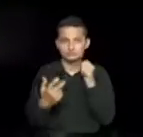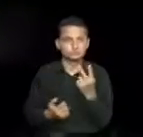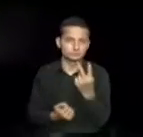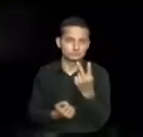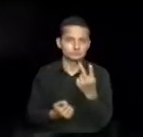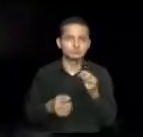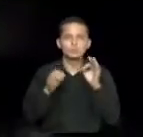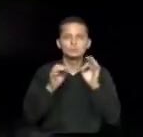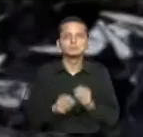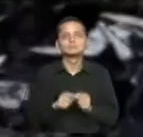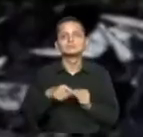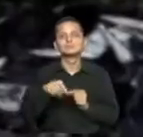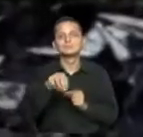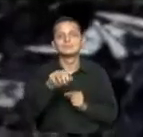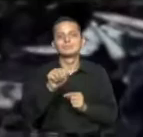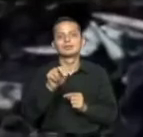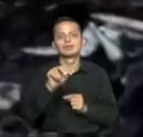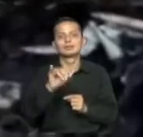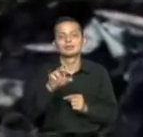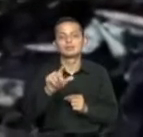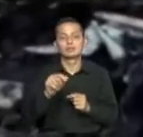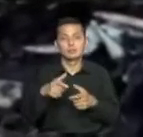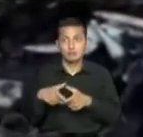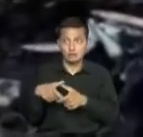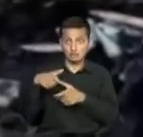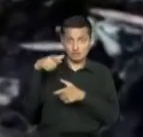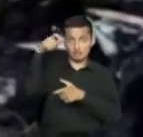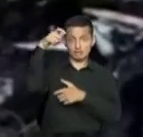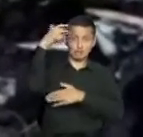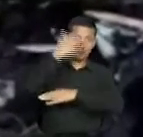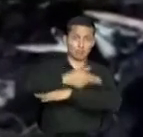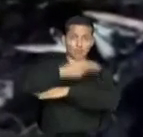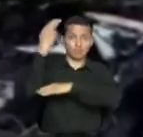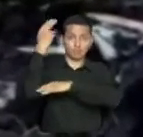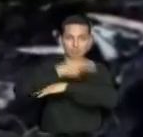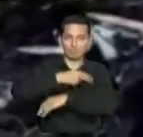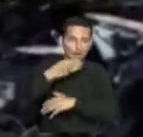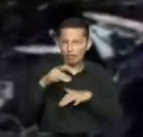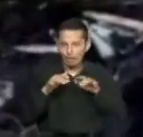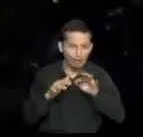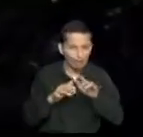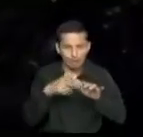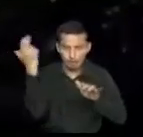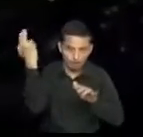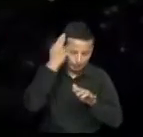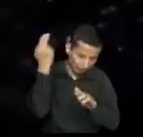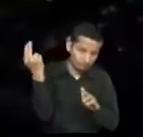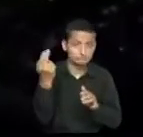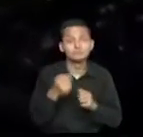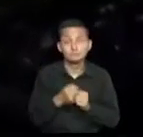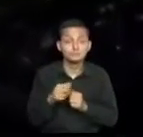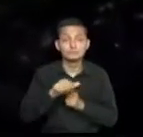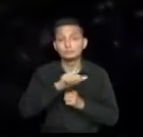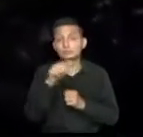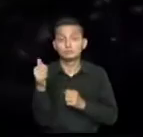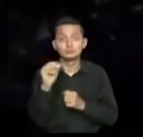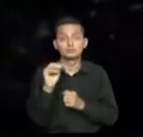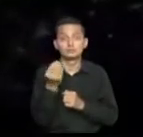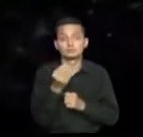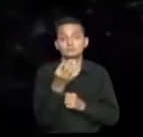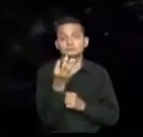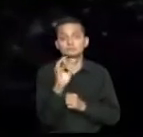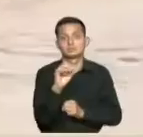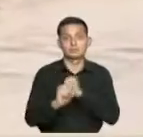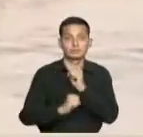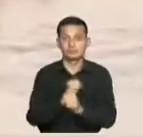vida en Manila, cuando les golpeó una barra de control de acceso que arrasaba la riada. La 6ta víctima mortal es una joven de 19 años,